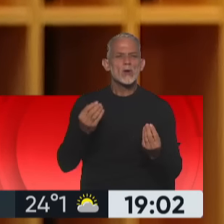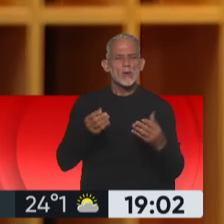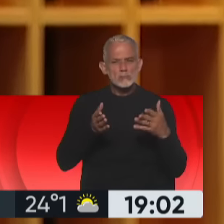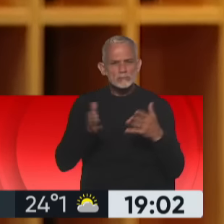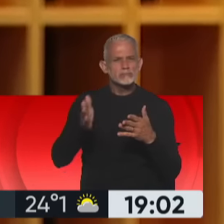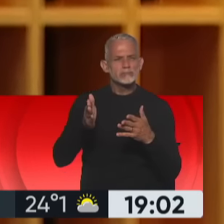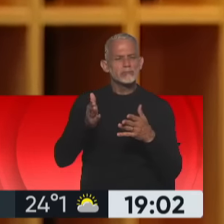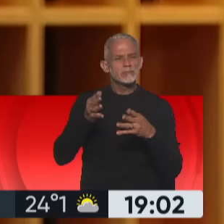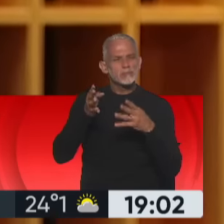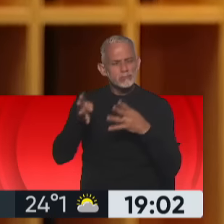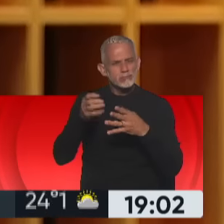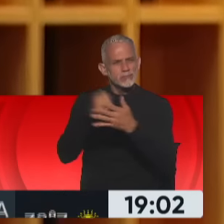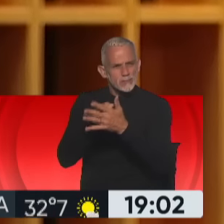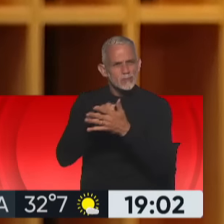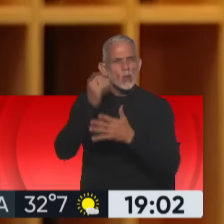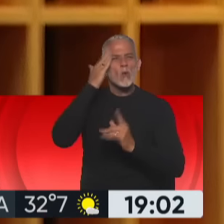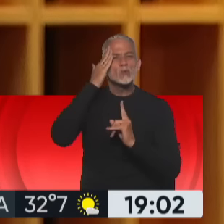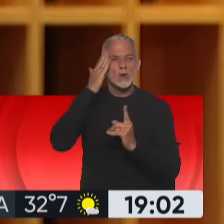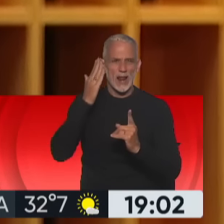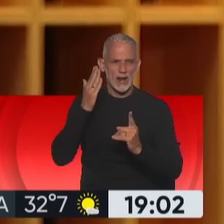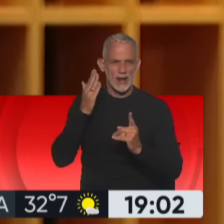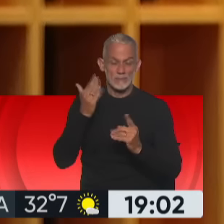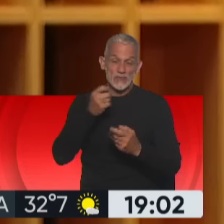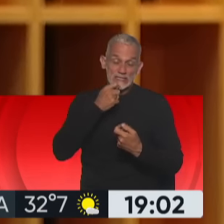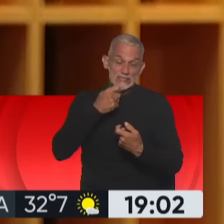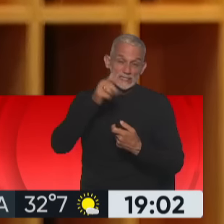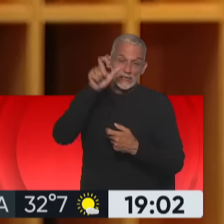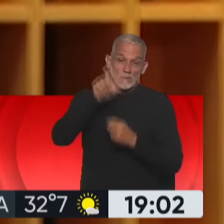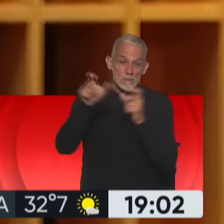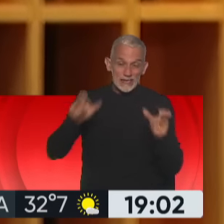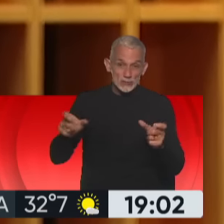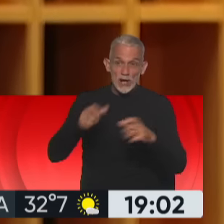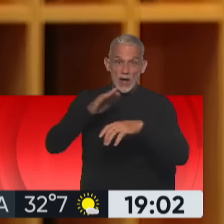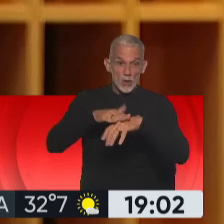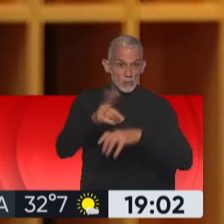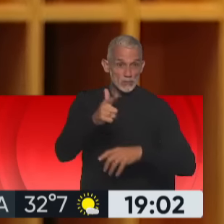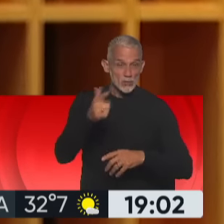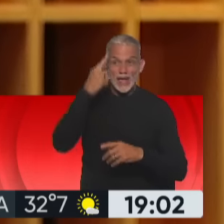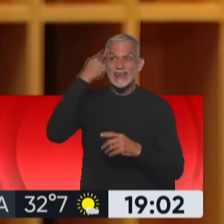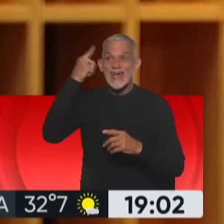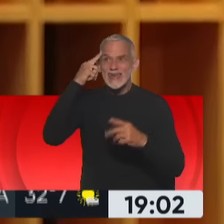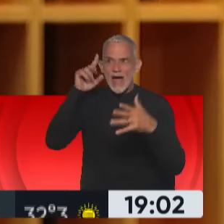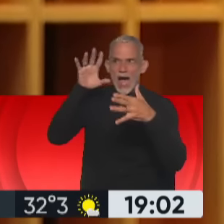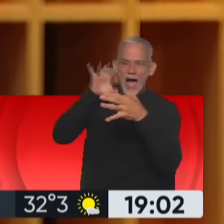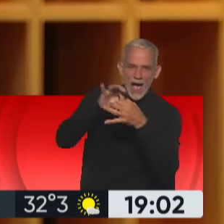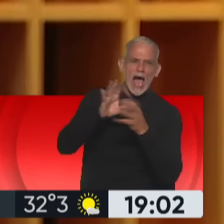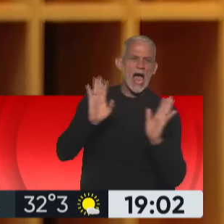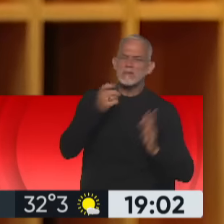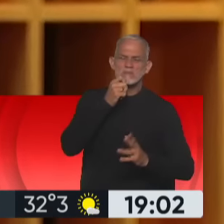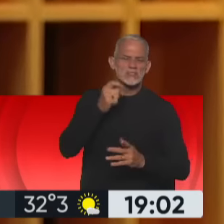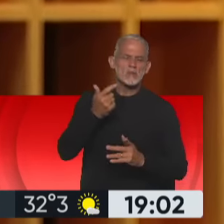batalla cultural. Es decir, si las personas no están comprometidas con las ideas, uno puede hacer un